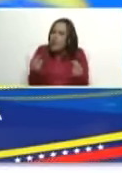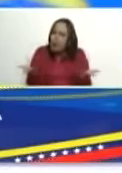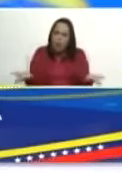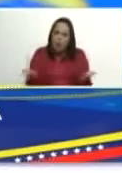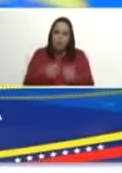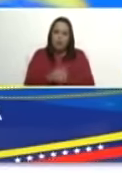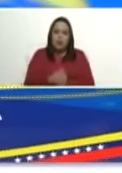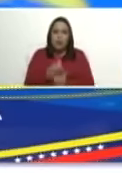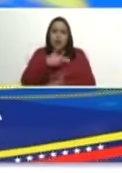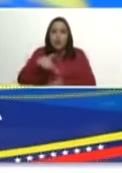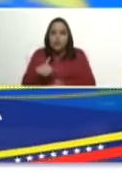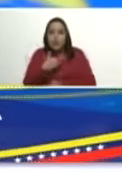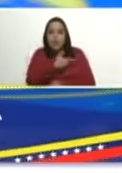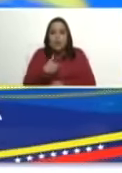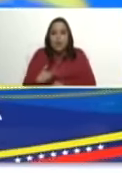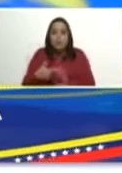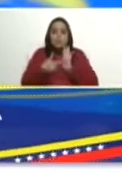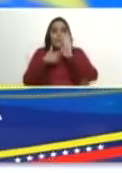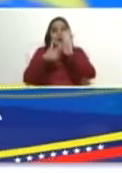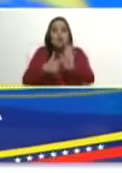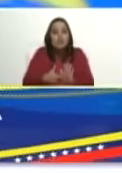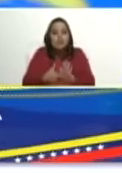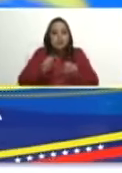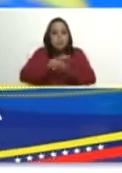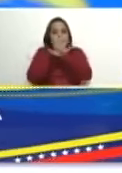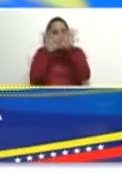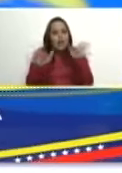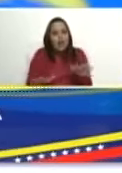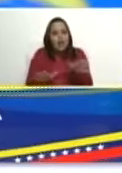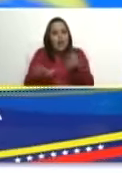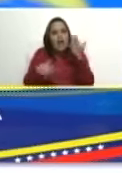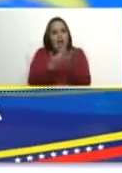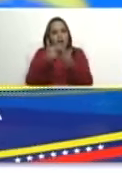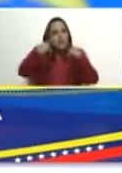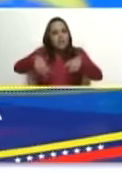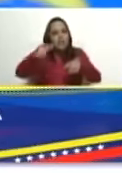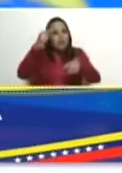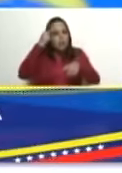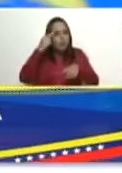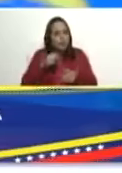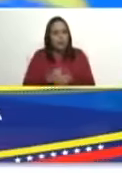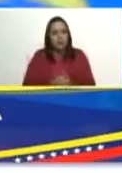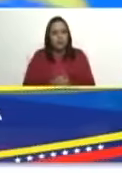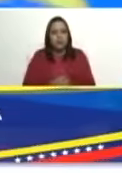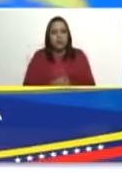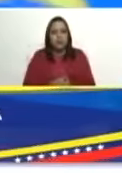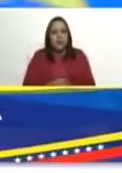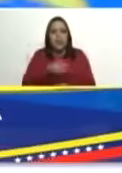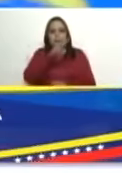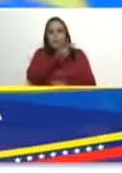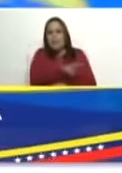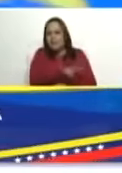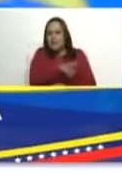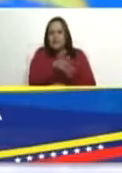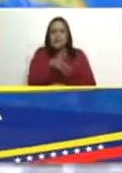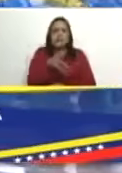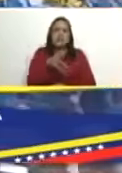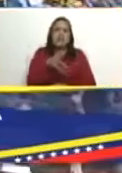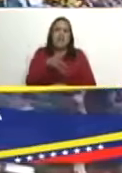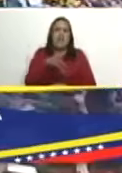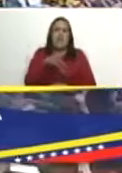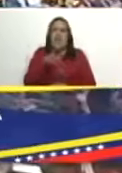que estábamos era dando un mensaje para el día de hoy, es decir, veintipico de